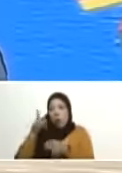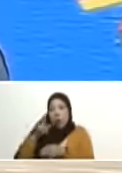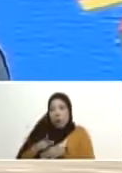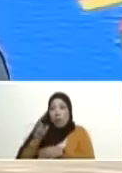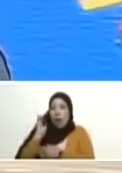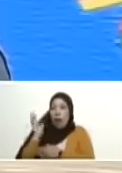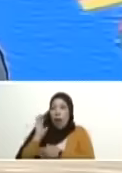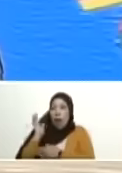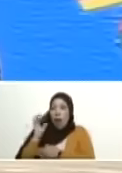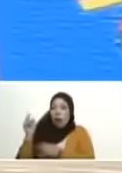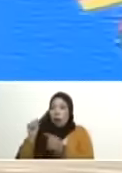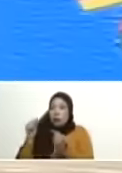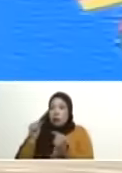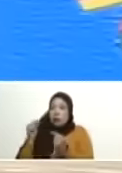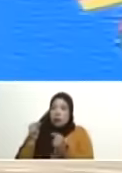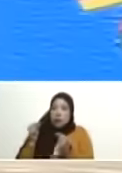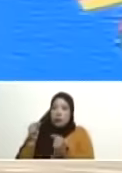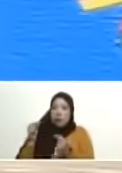opción